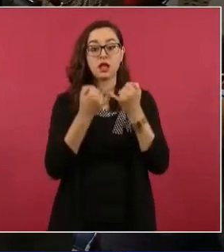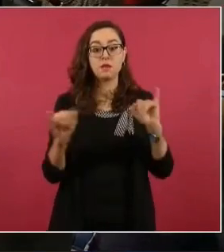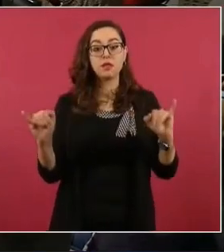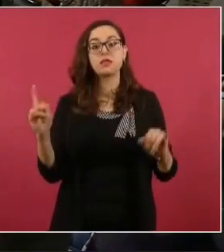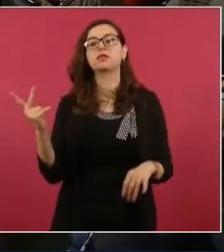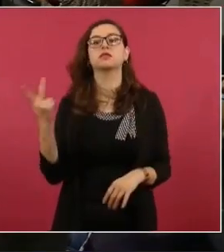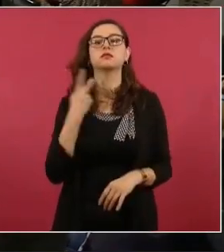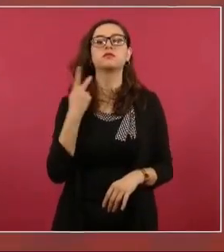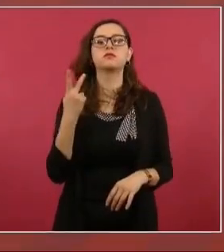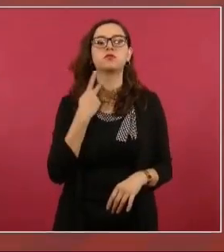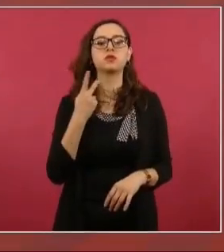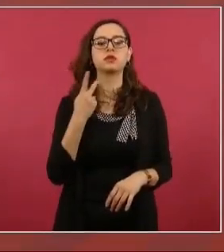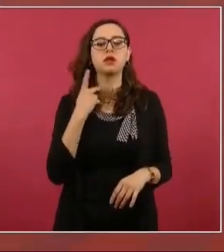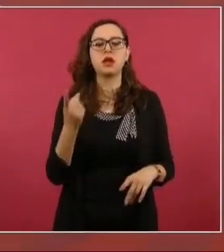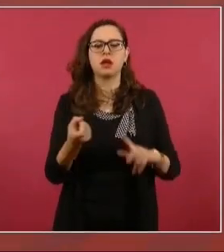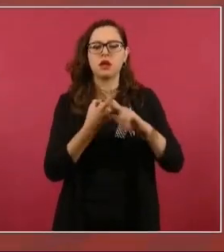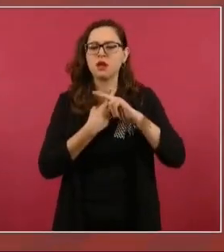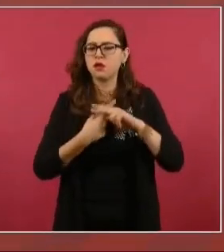dio,